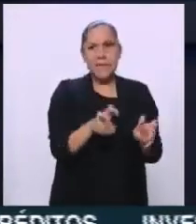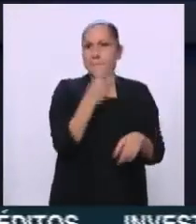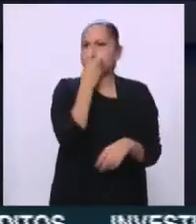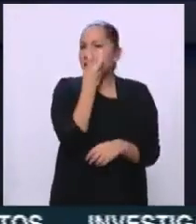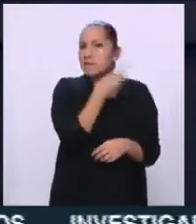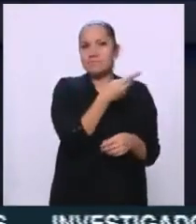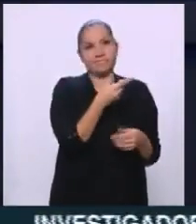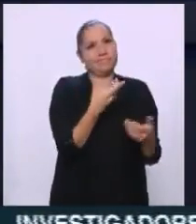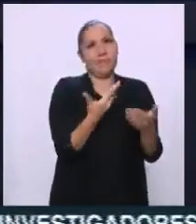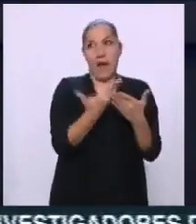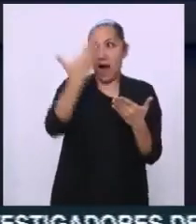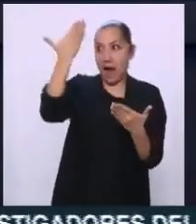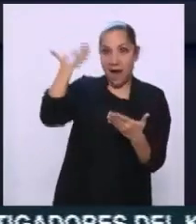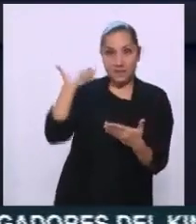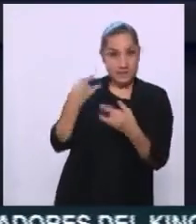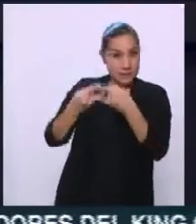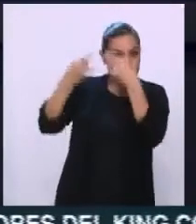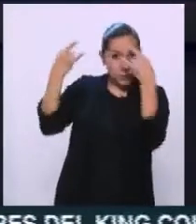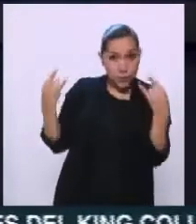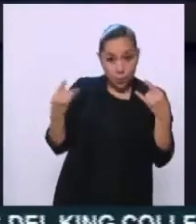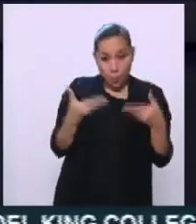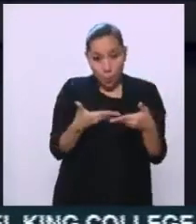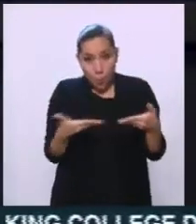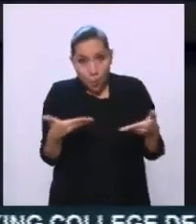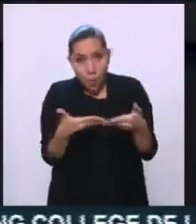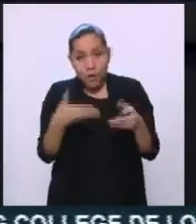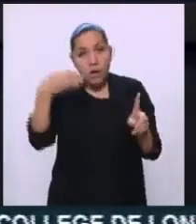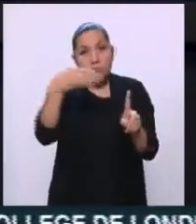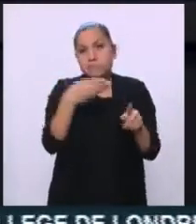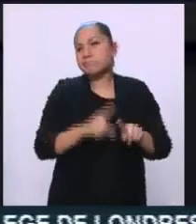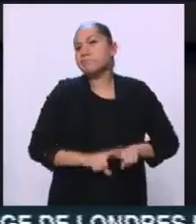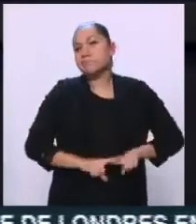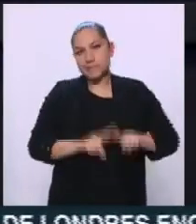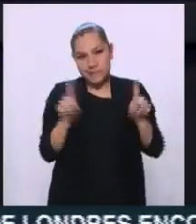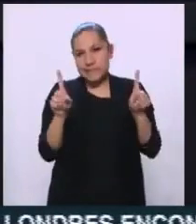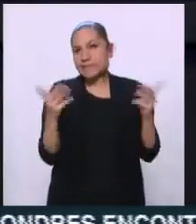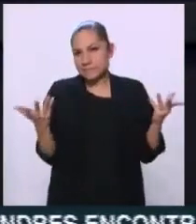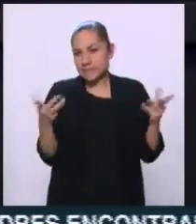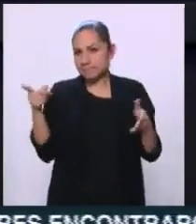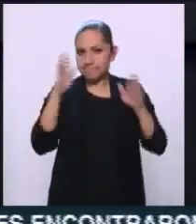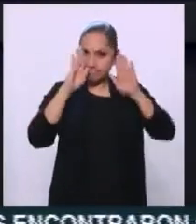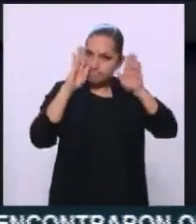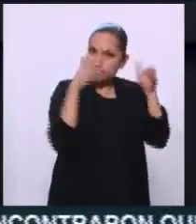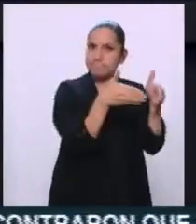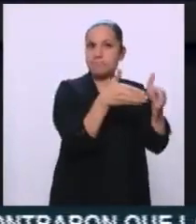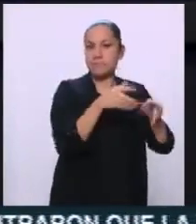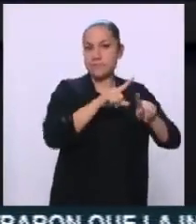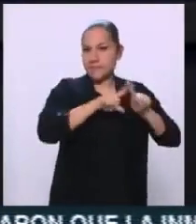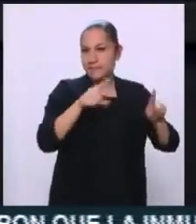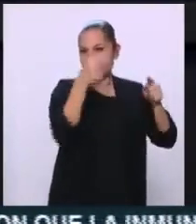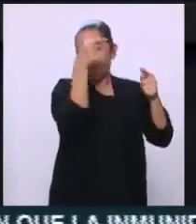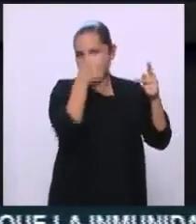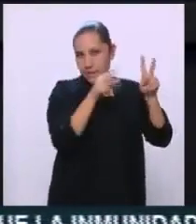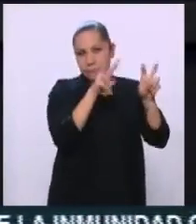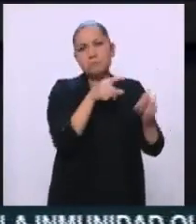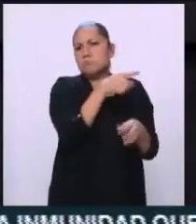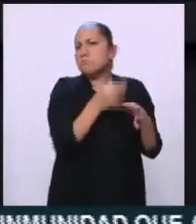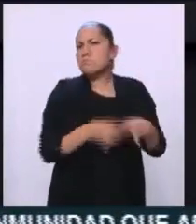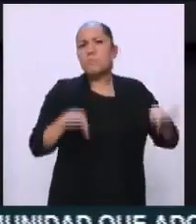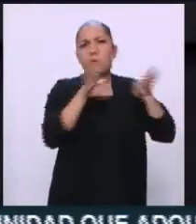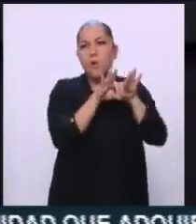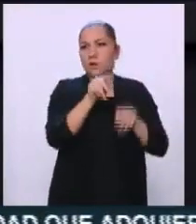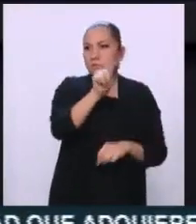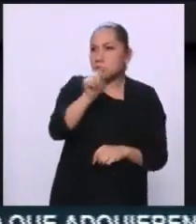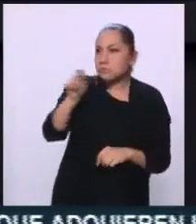la historia de este país. Es decir, en materia de comunicación, pues de lo que se trataba es de poner en el centro a las personas, a